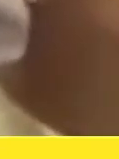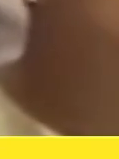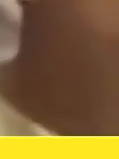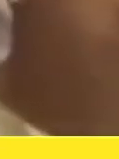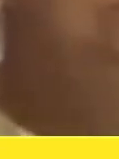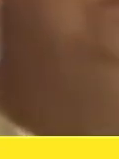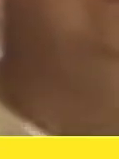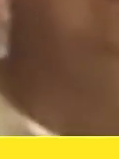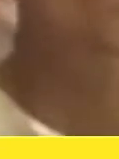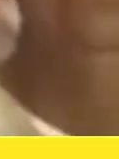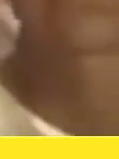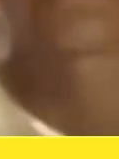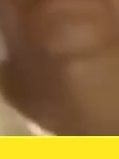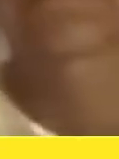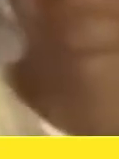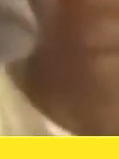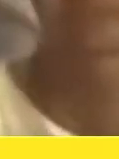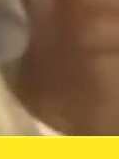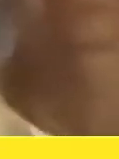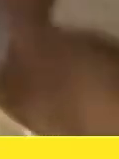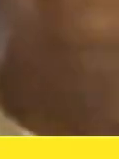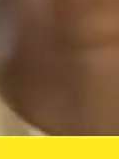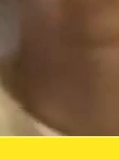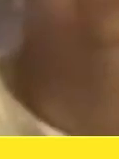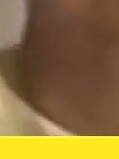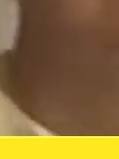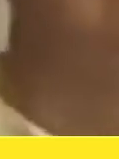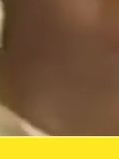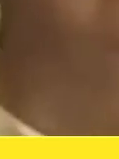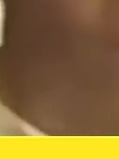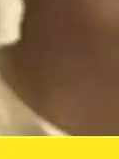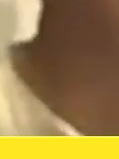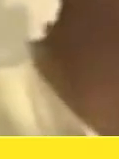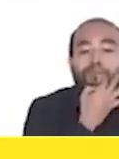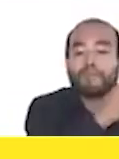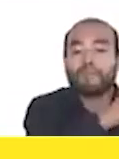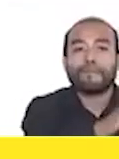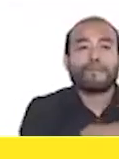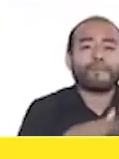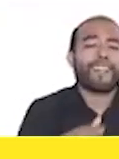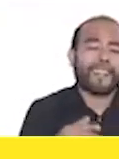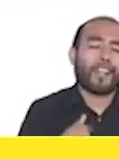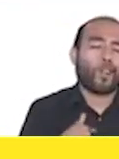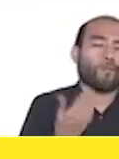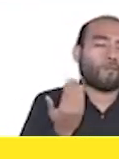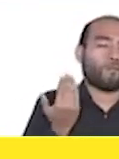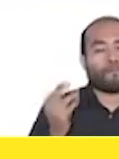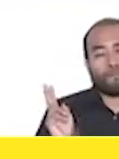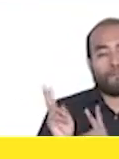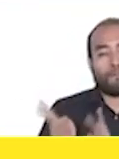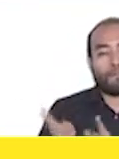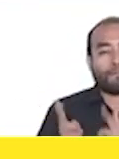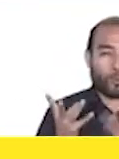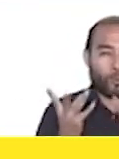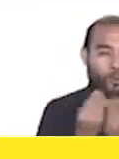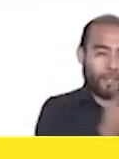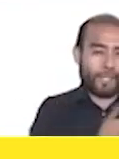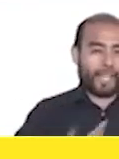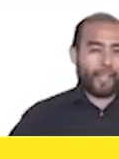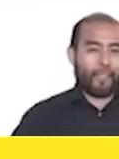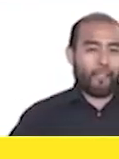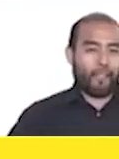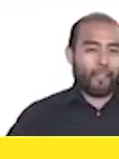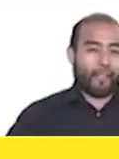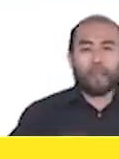Biden de la elección. Piden ahora su renuncia de inmediato como presidente. Además, en información nacional, Claudia Sheinbaum ha